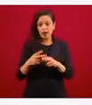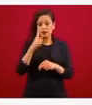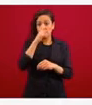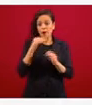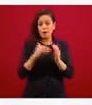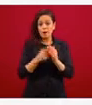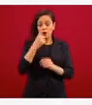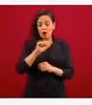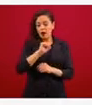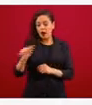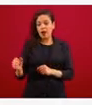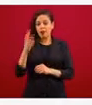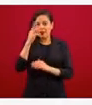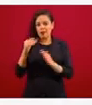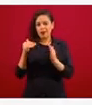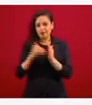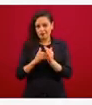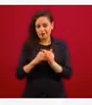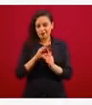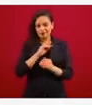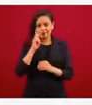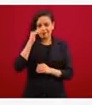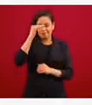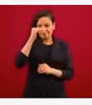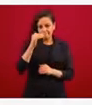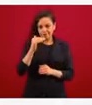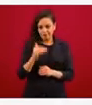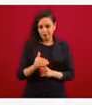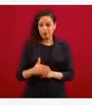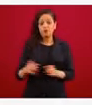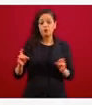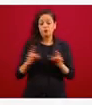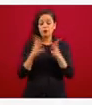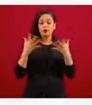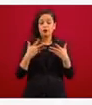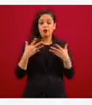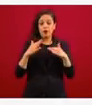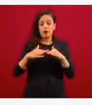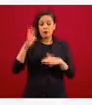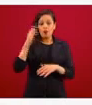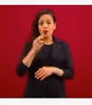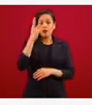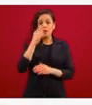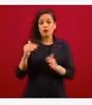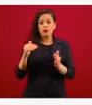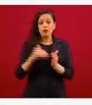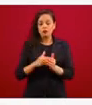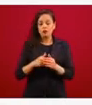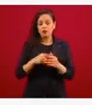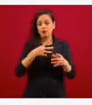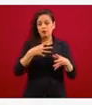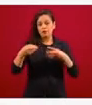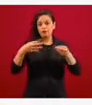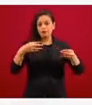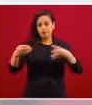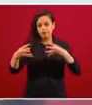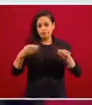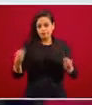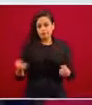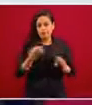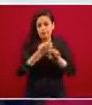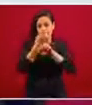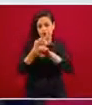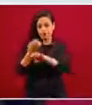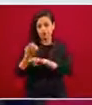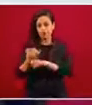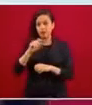to y desde 100, luego all en the way otro dato to pudiera haber más de 3000 1000 casos to 3000. confirmados en una This is misma what the región color y sections aquí seguirá indicate. extendiendo And of esta course,